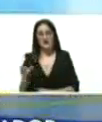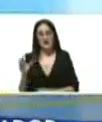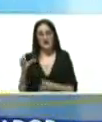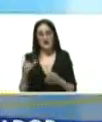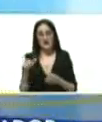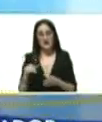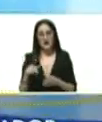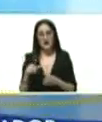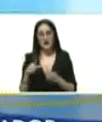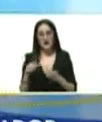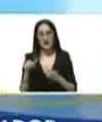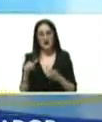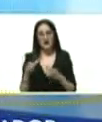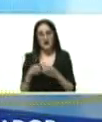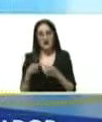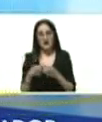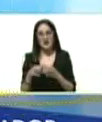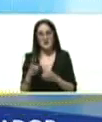Venezolana,